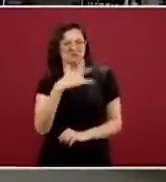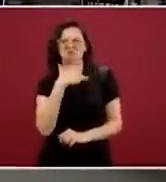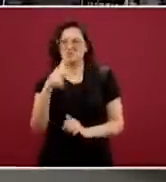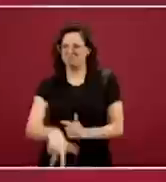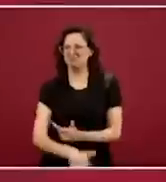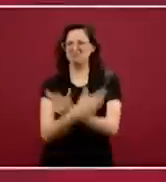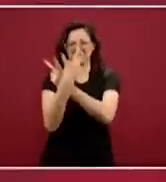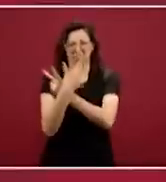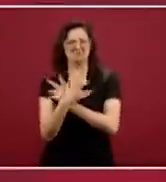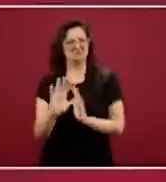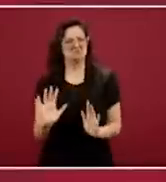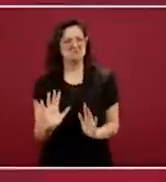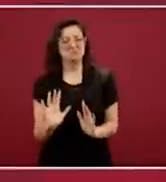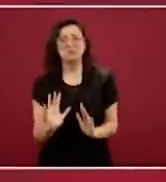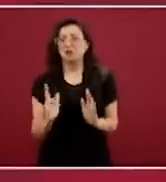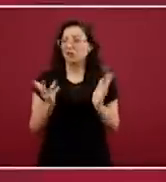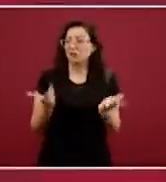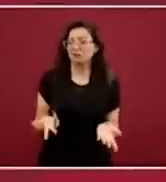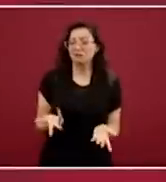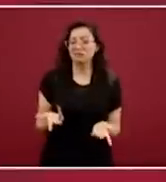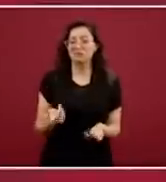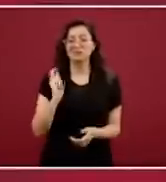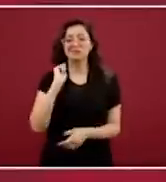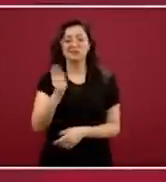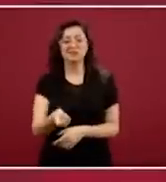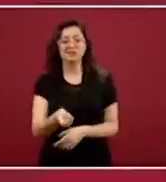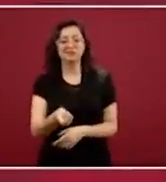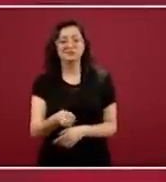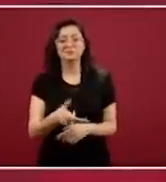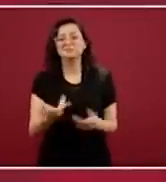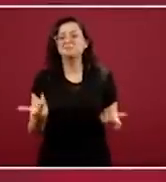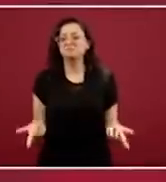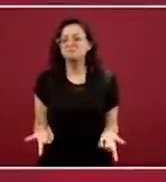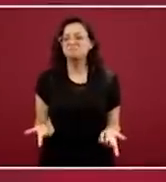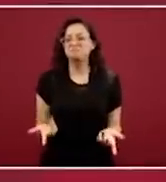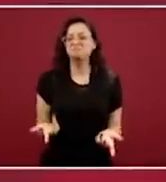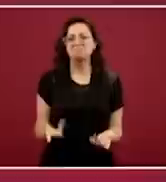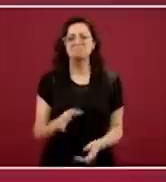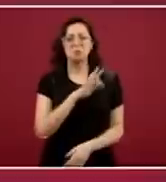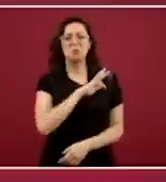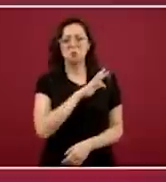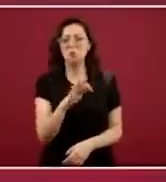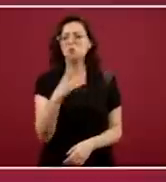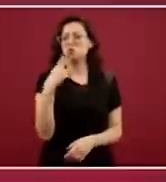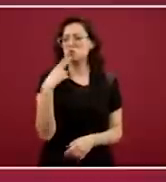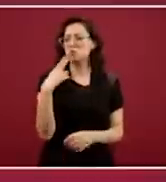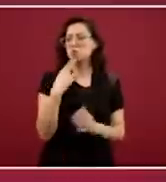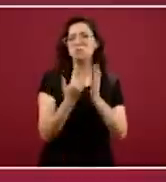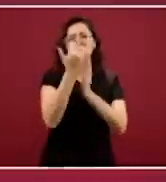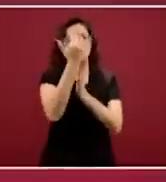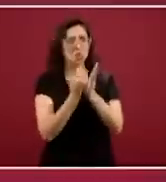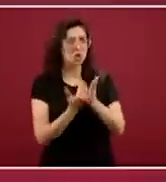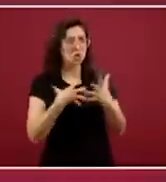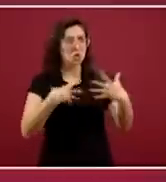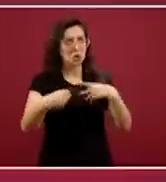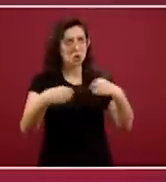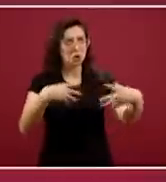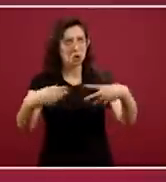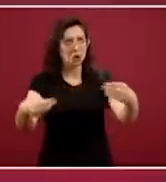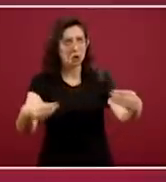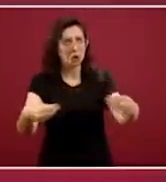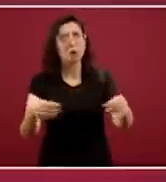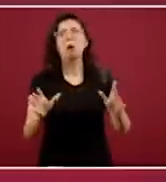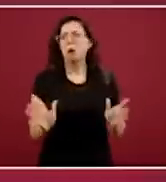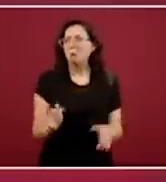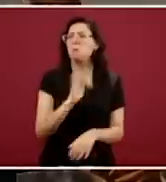a videoconferencia. Entonces, en resumen, ¿son medidas posiblemente útiles? Sí. ¿Son indispensables